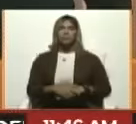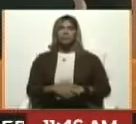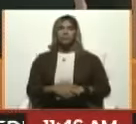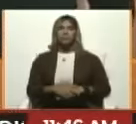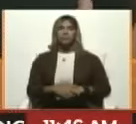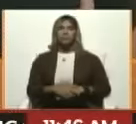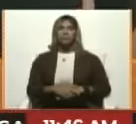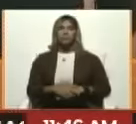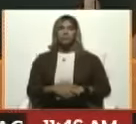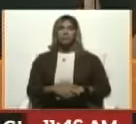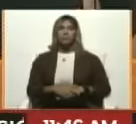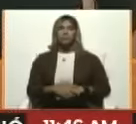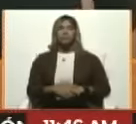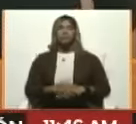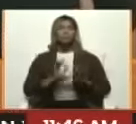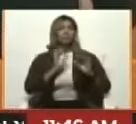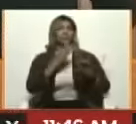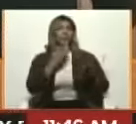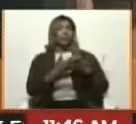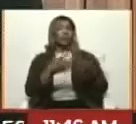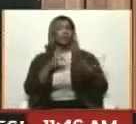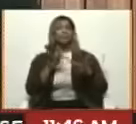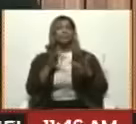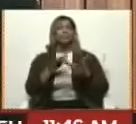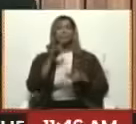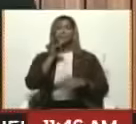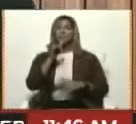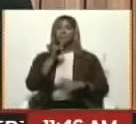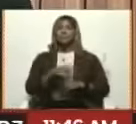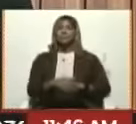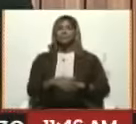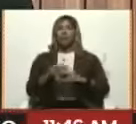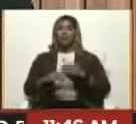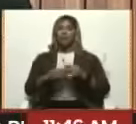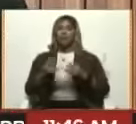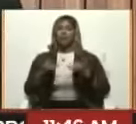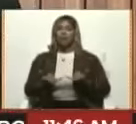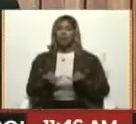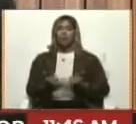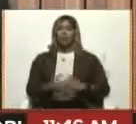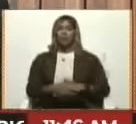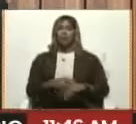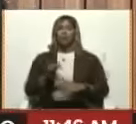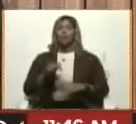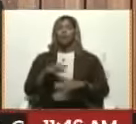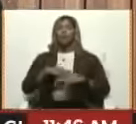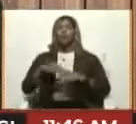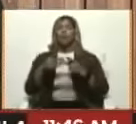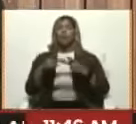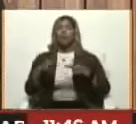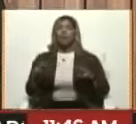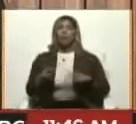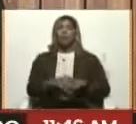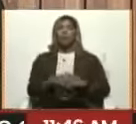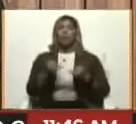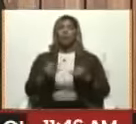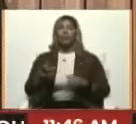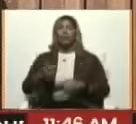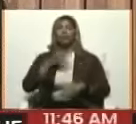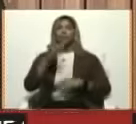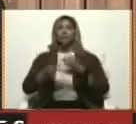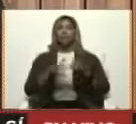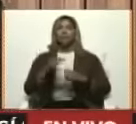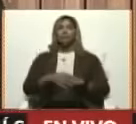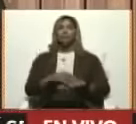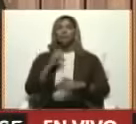Baker, adelante, buen día, te escuchamos. Así es, Emma, gracias por el contacto informativo que establecemos a esta hora desde el Ministerio Público. De inmediato vamos a escuchar